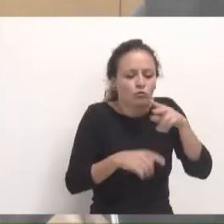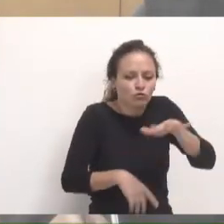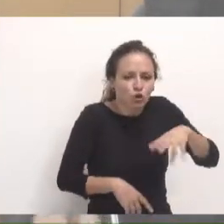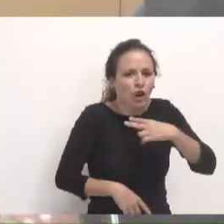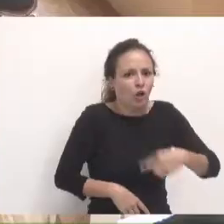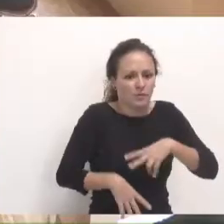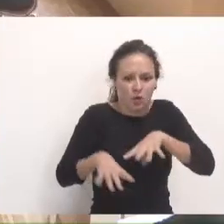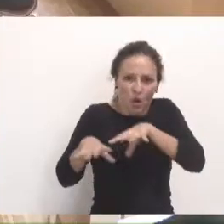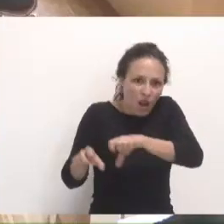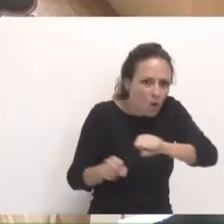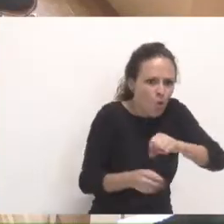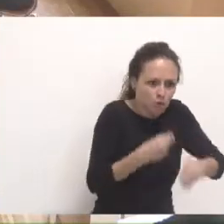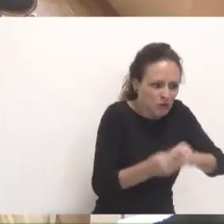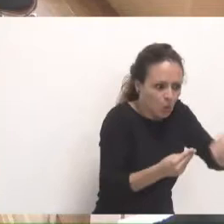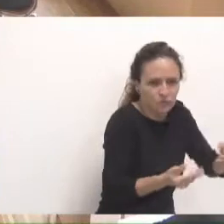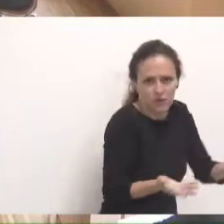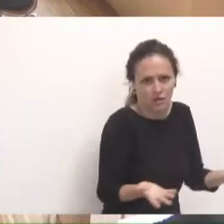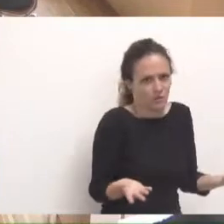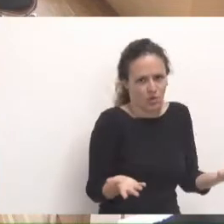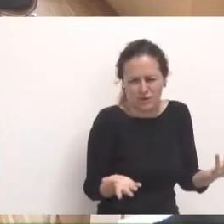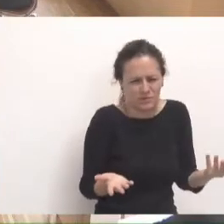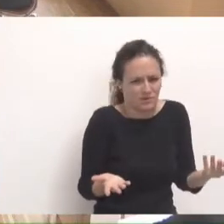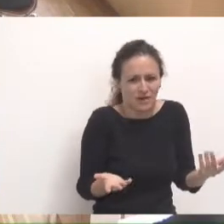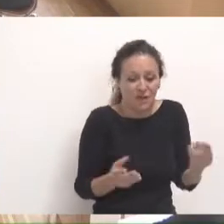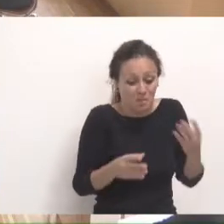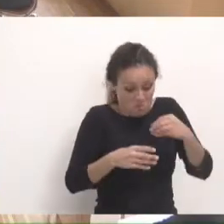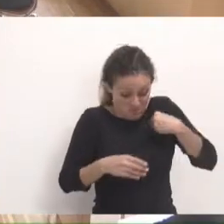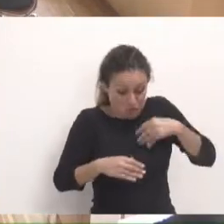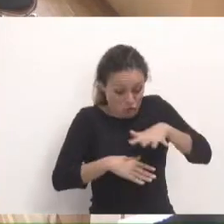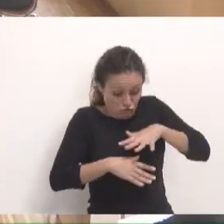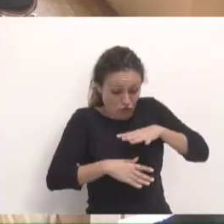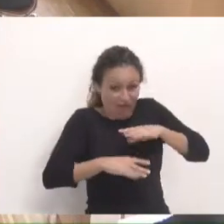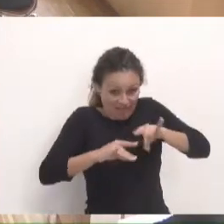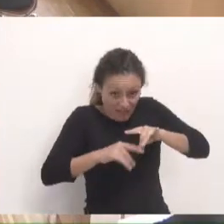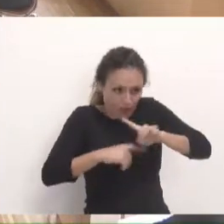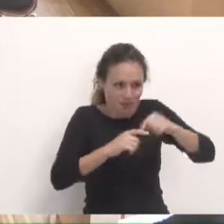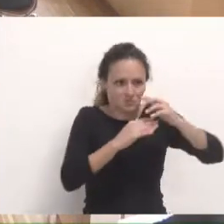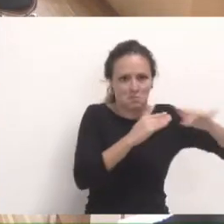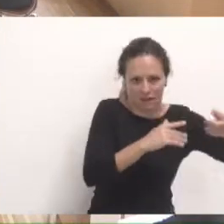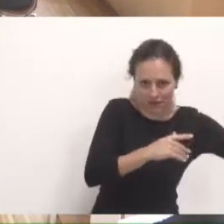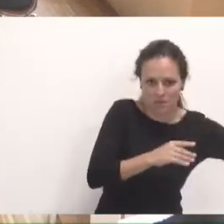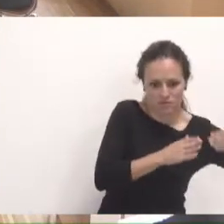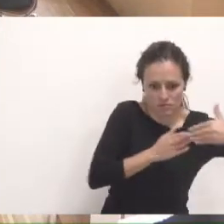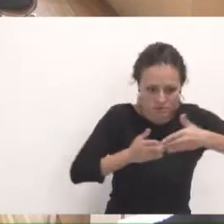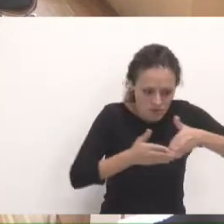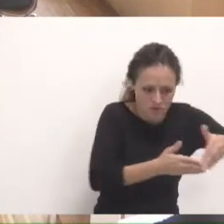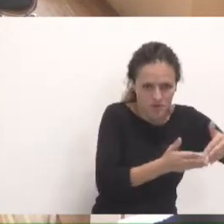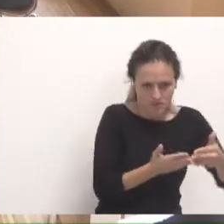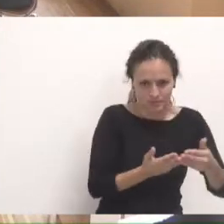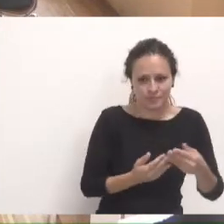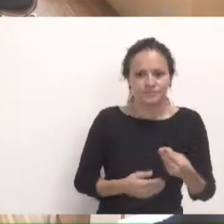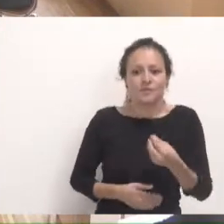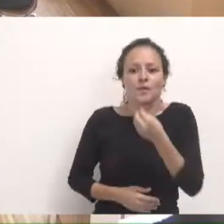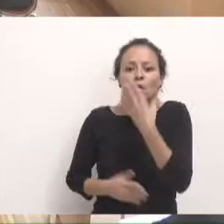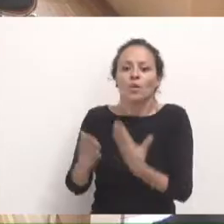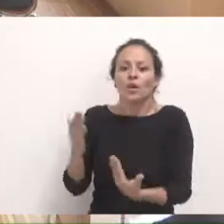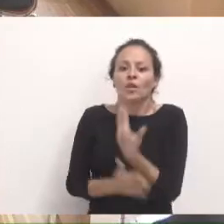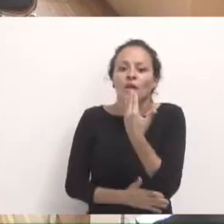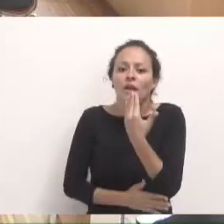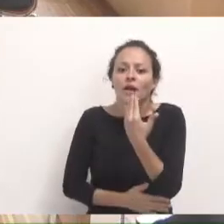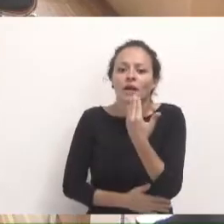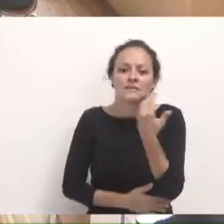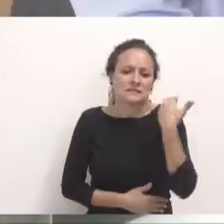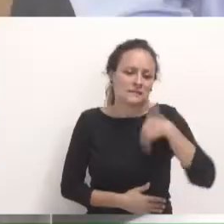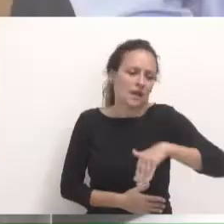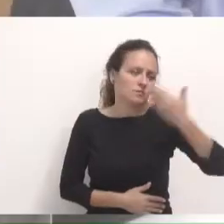Gracias, presidente. Gracias, señor Pérez. Señor Morales. Sí, buenos días. Bueno, yo en la comisión ya planteamos este debate, ¿no?, entre Fernando